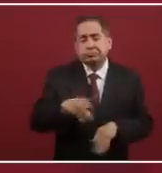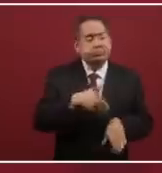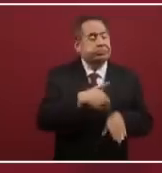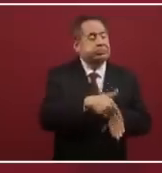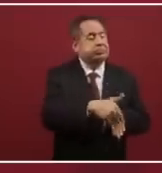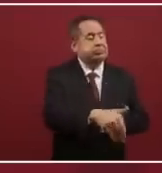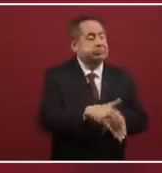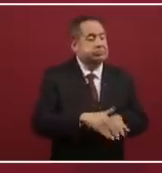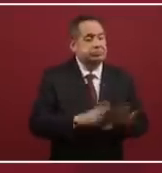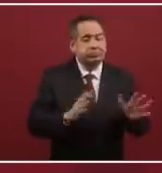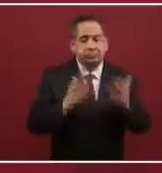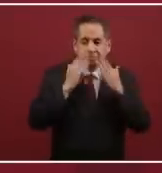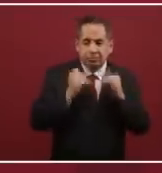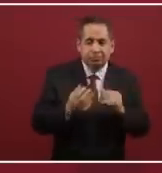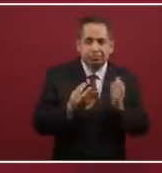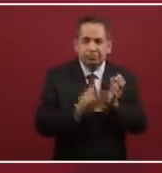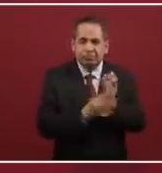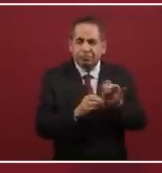sin drenaje